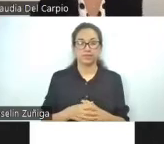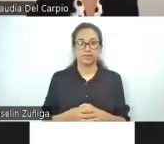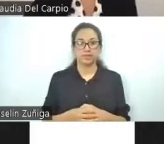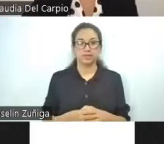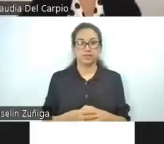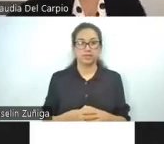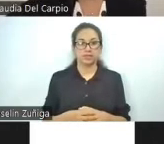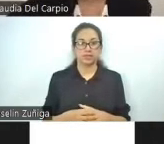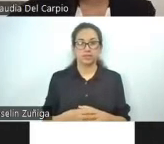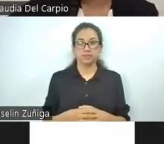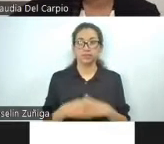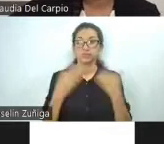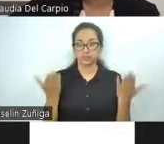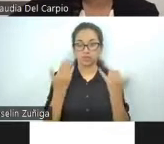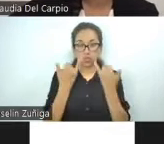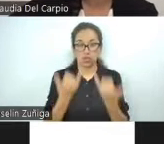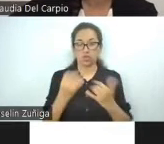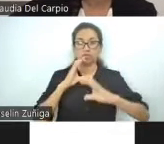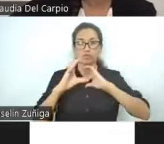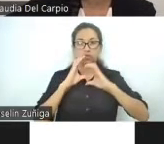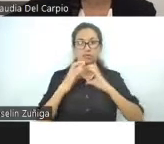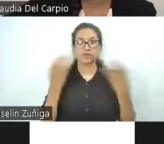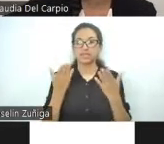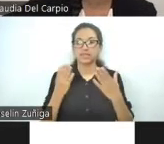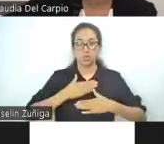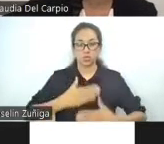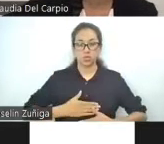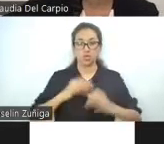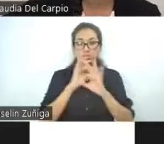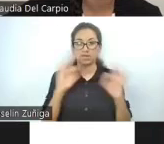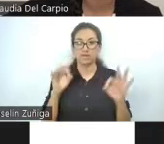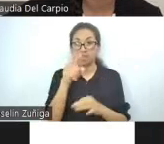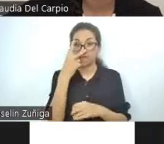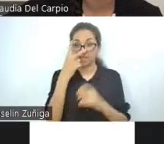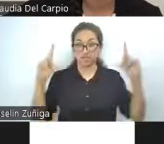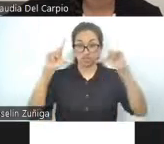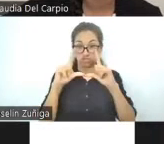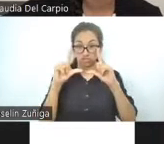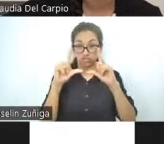Bueno, el día de hoy vamos a hablar sobre higiene íntima femenina. Ahí lo ven pequeño.